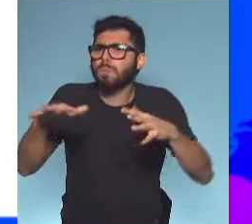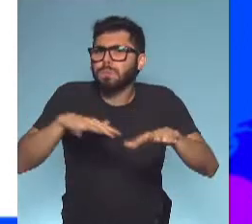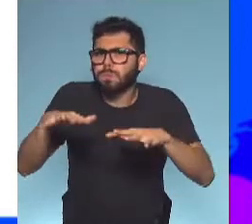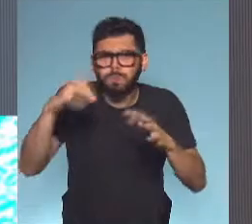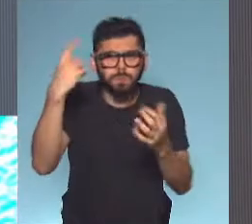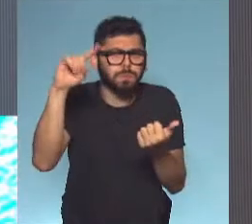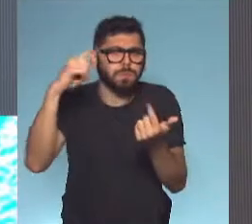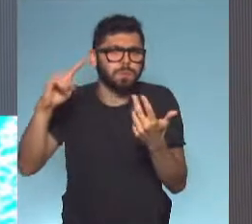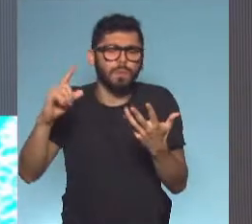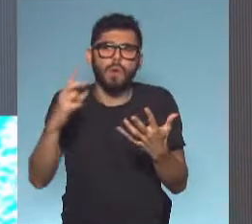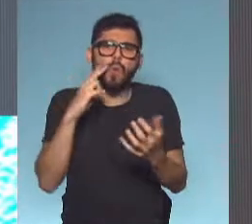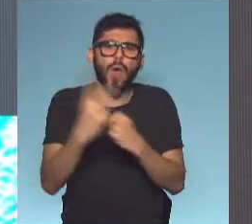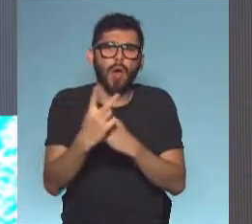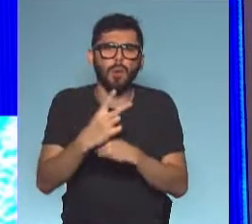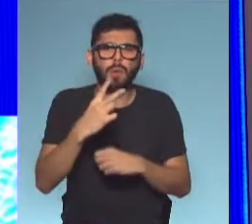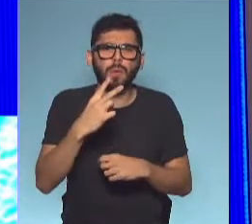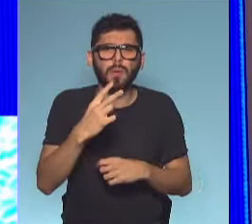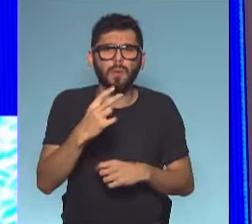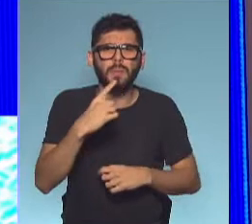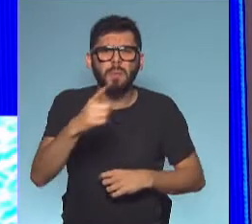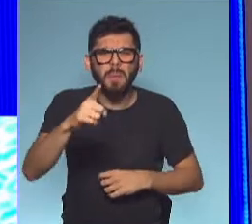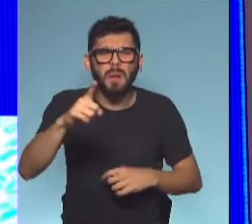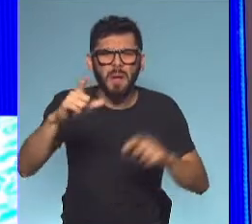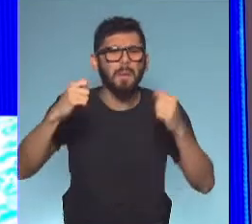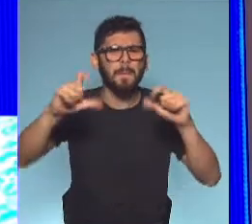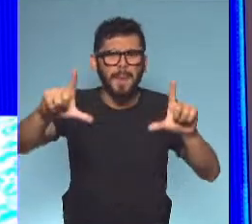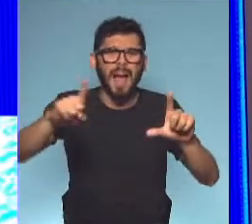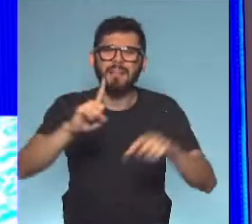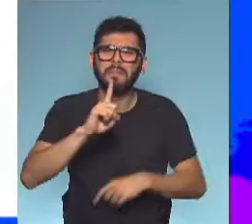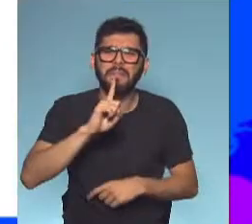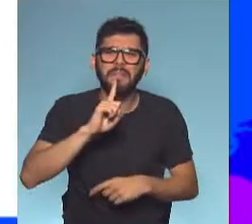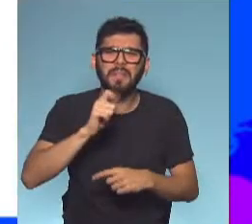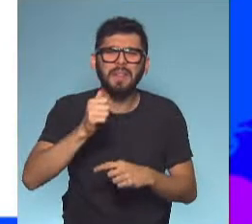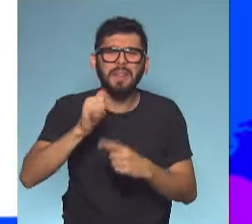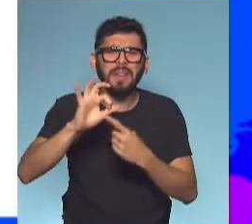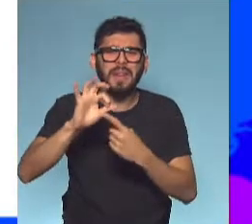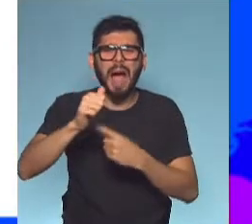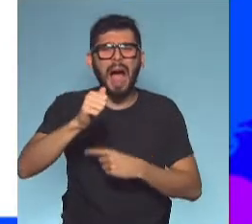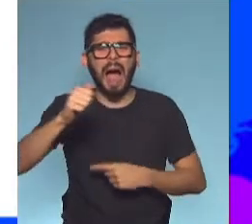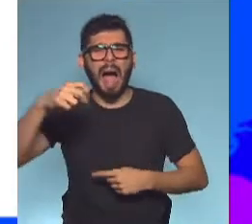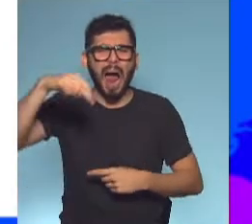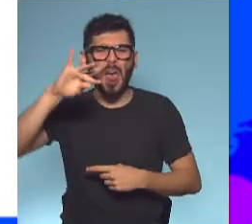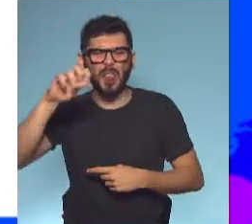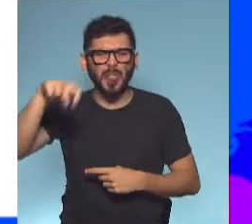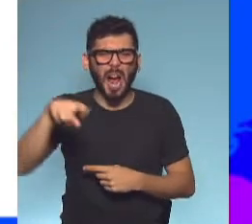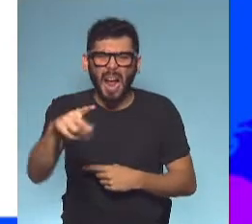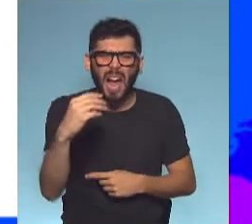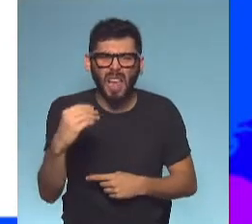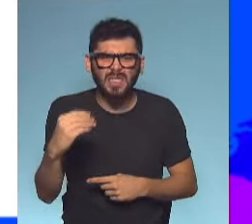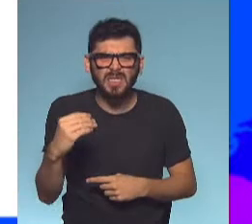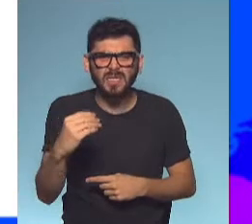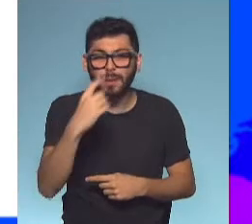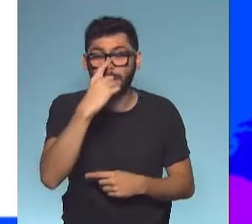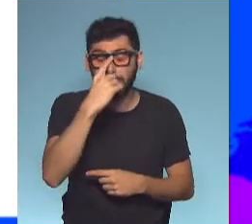puede llegar a pasar, y mismo cuando tenemos encuentros. Total, ¿qué es el tacandán? ¿Tacandán? ¿Qué es eso? Tacandán.